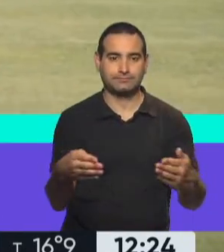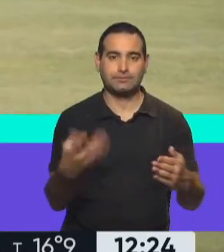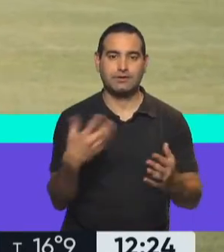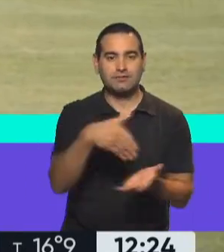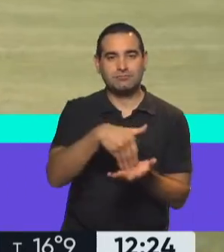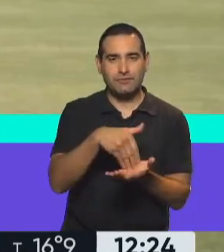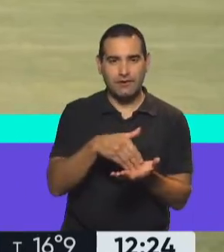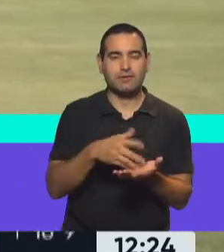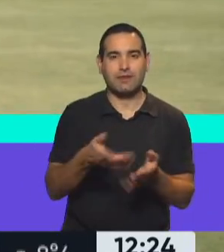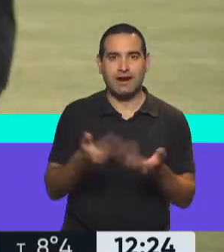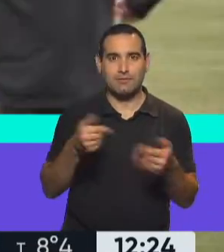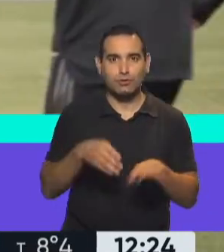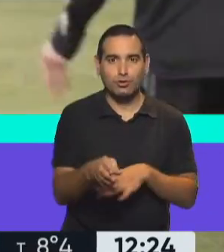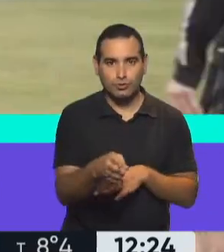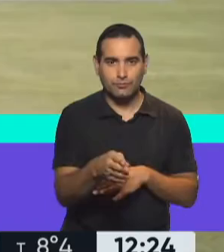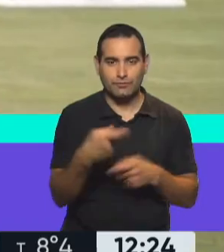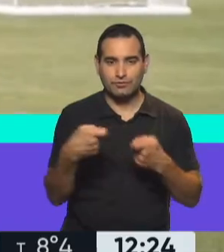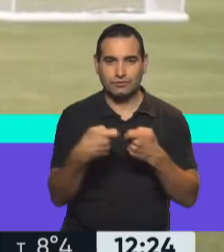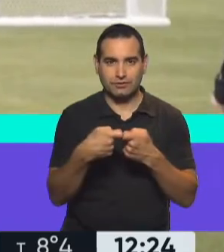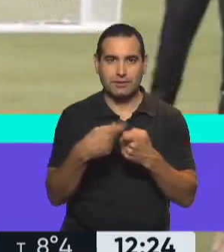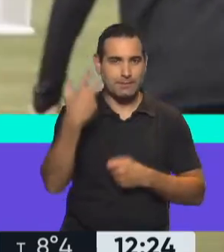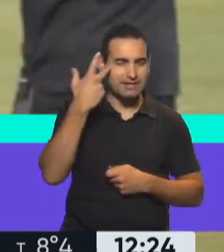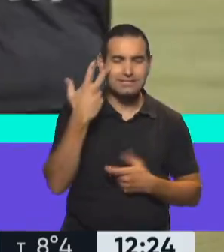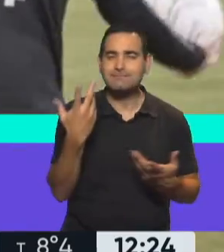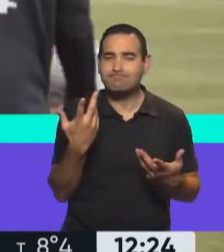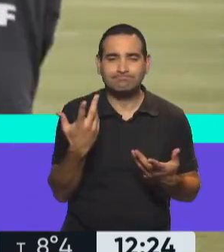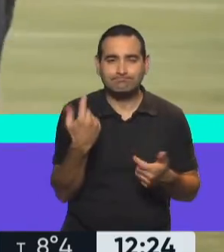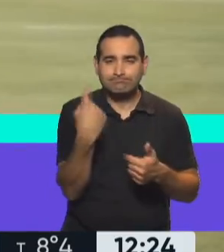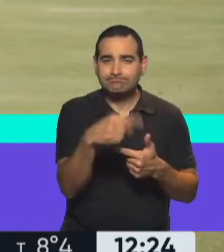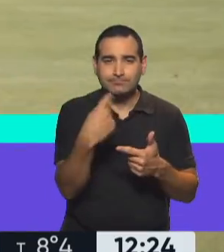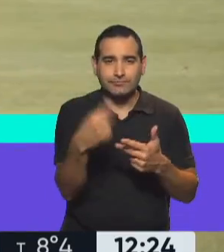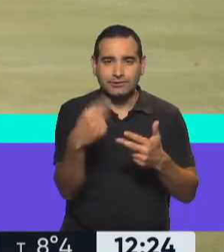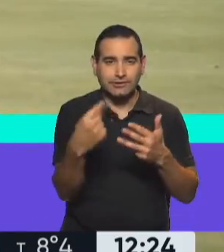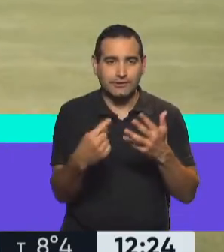la selección argentina que tenga sociedades con Messi. Bueno, son todas estas cosas que